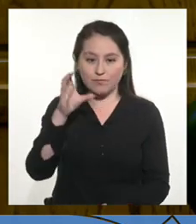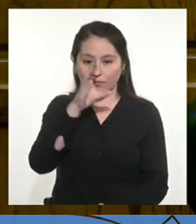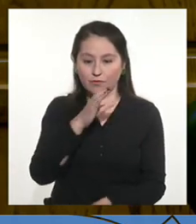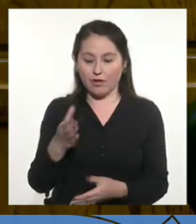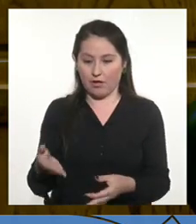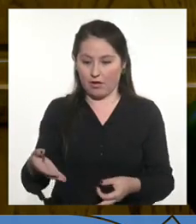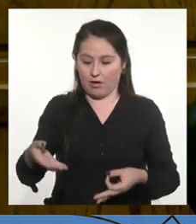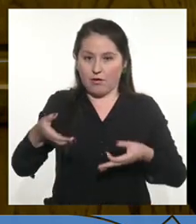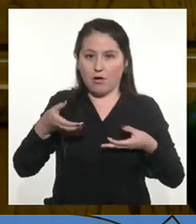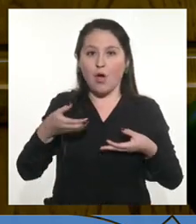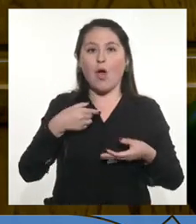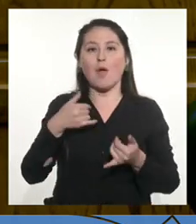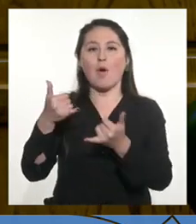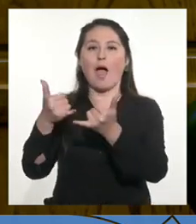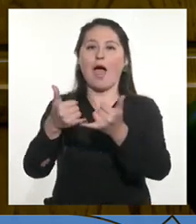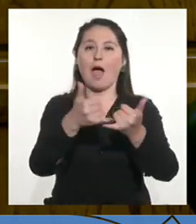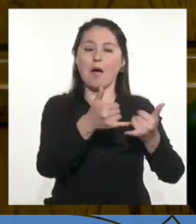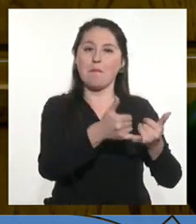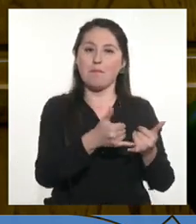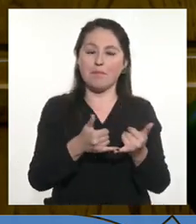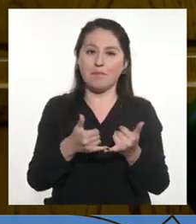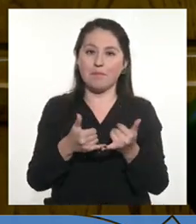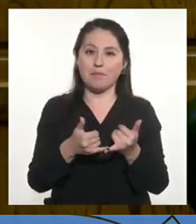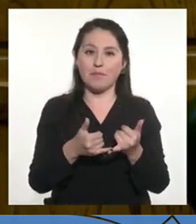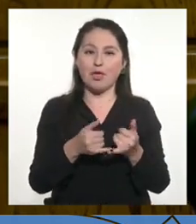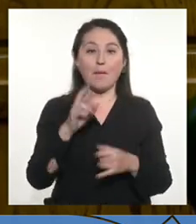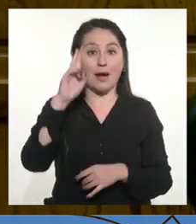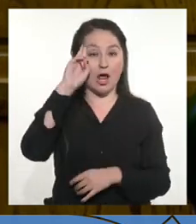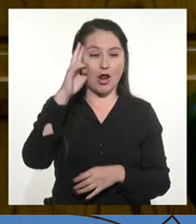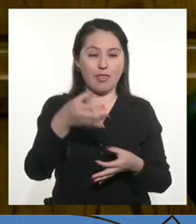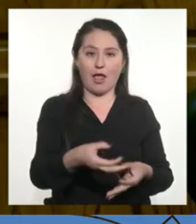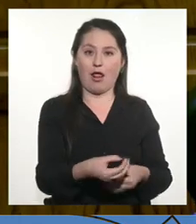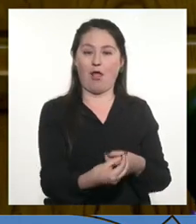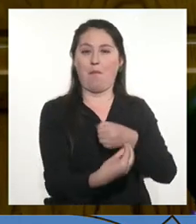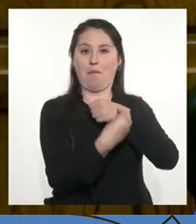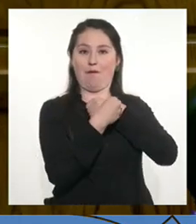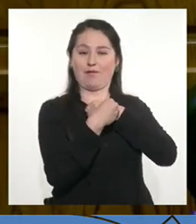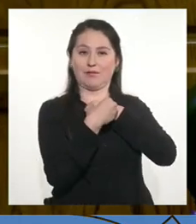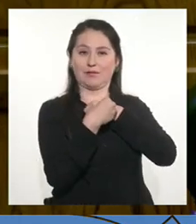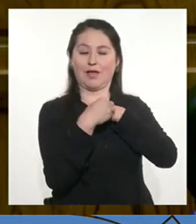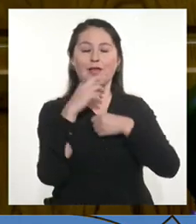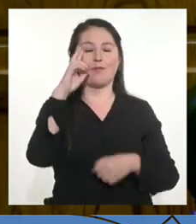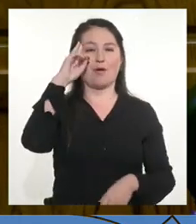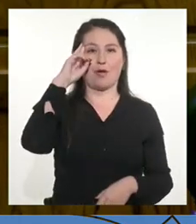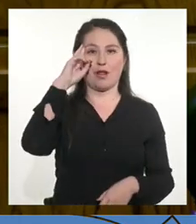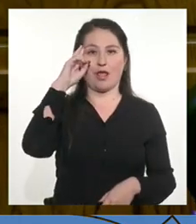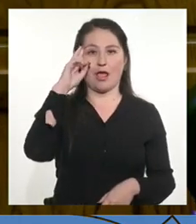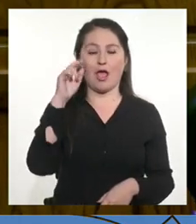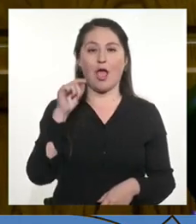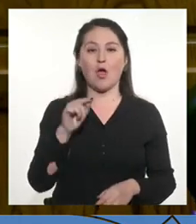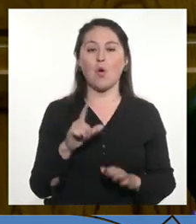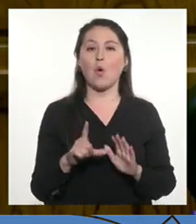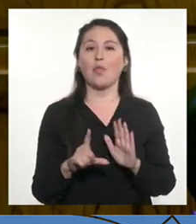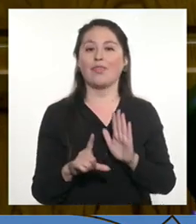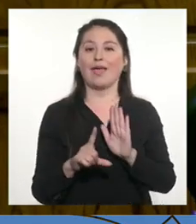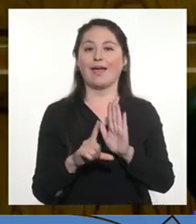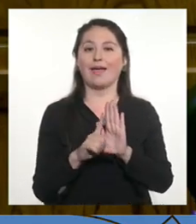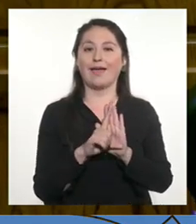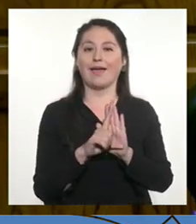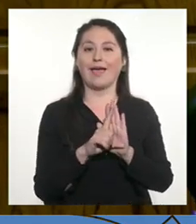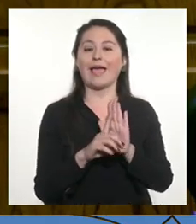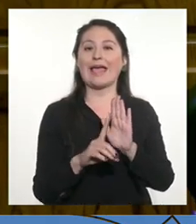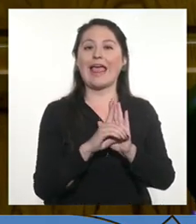a través mío sino que algunos amigos que me lo recordaron quiero hablar de un famoso decreto-ley 520 del